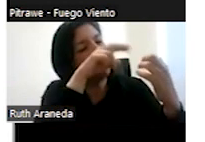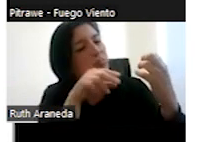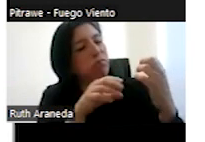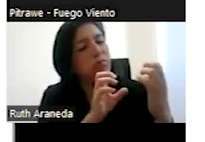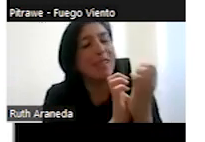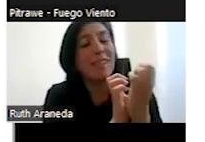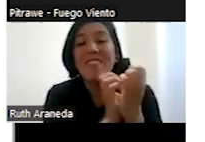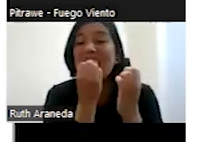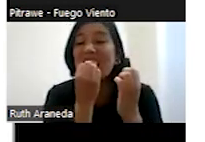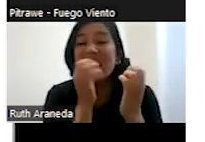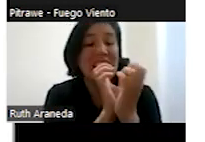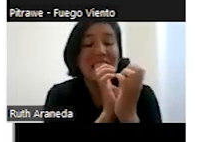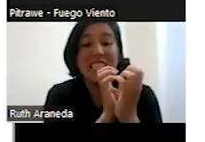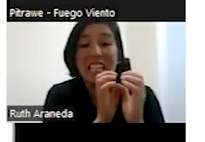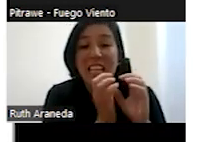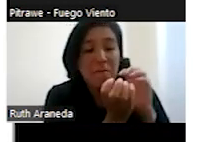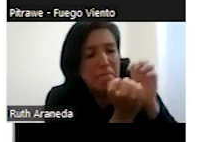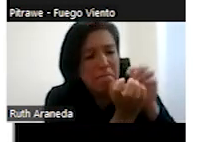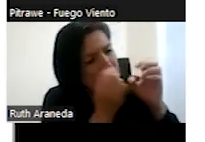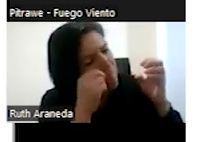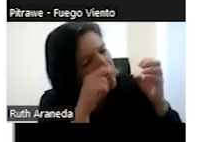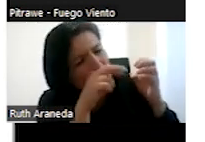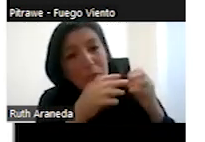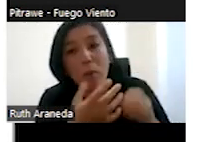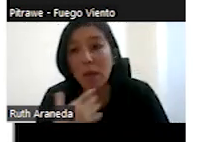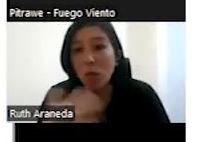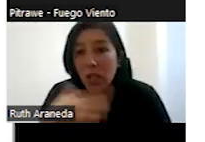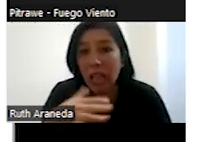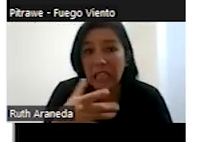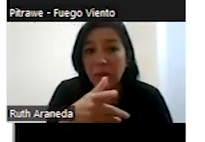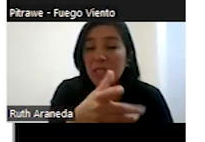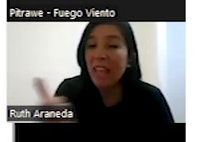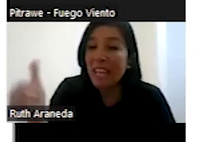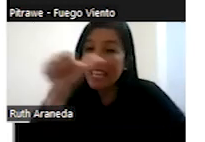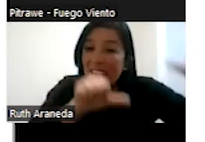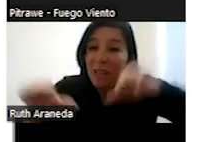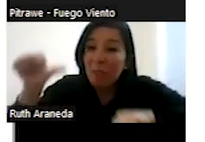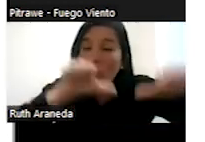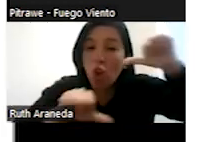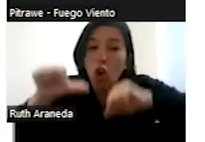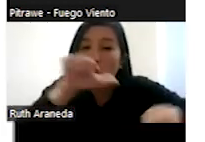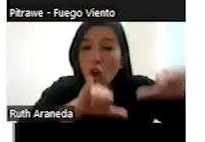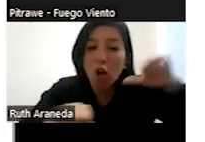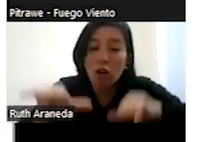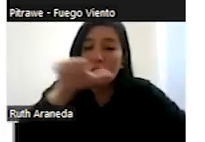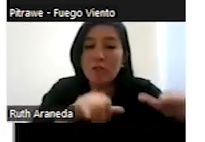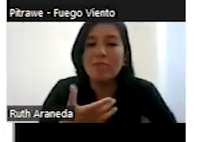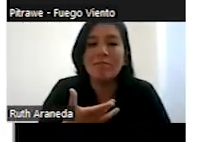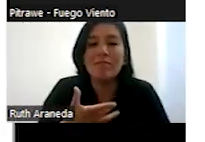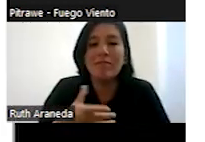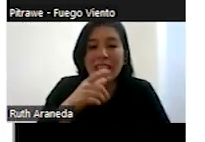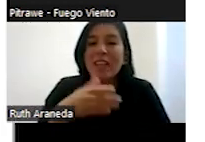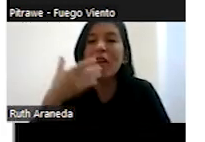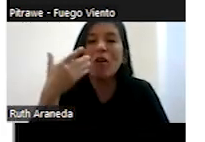pero es interesante porque estos datos químicos provienen directamente de los restos